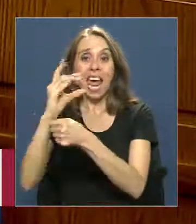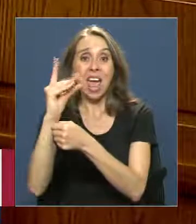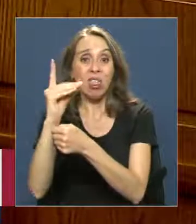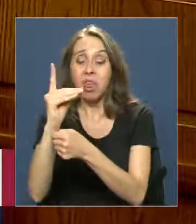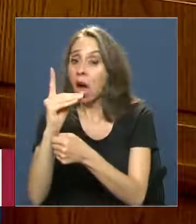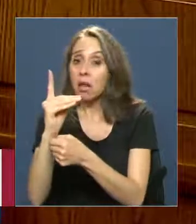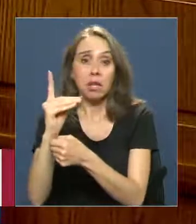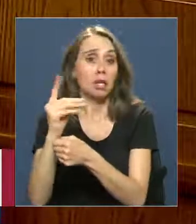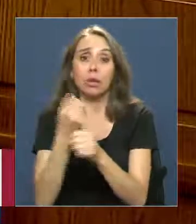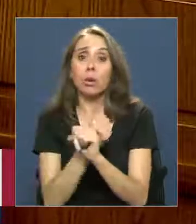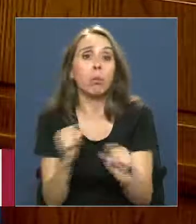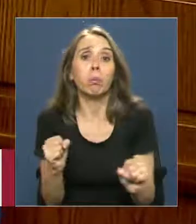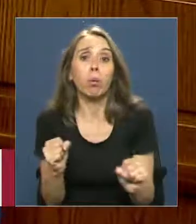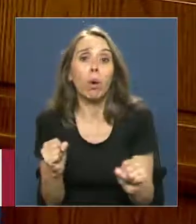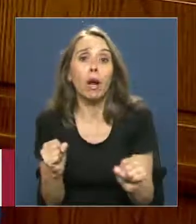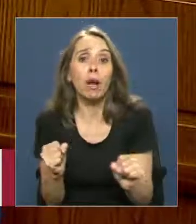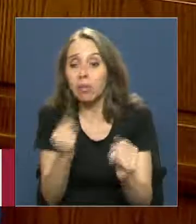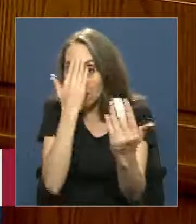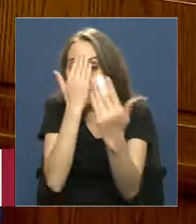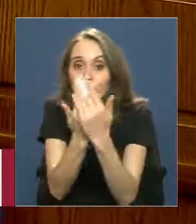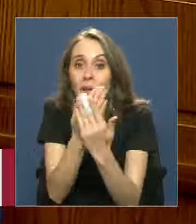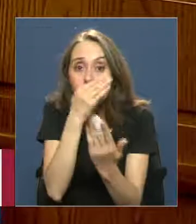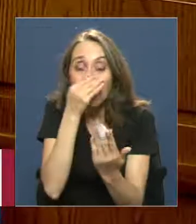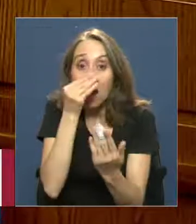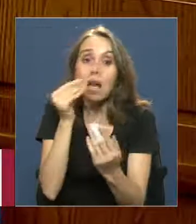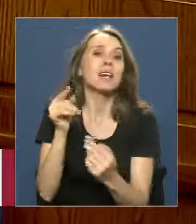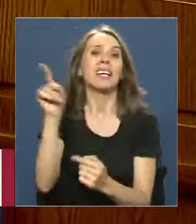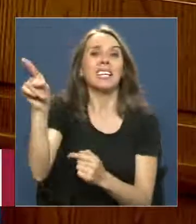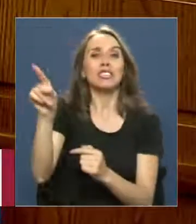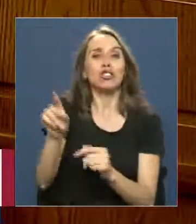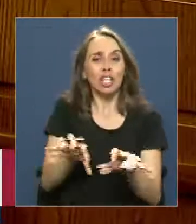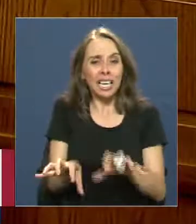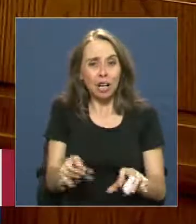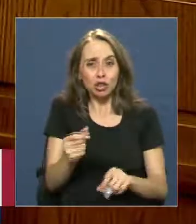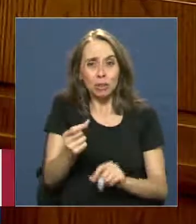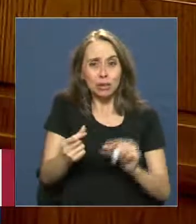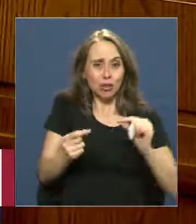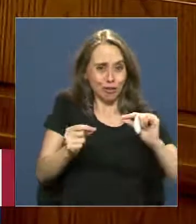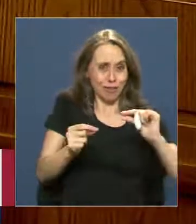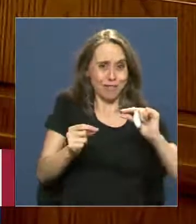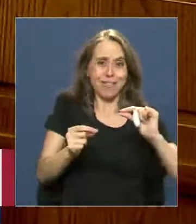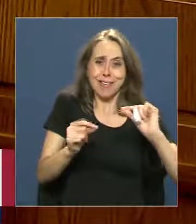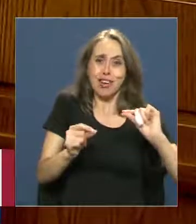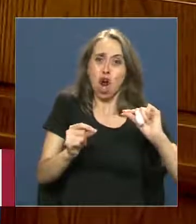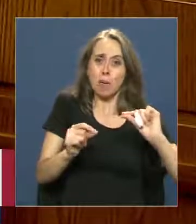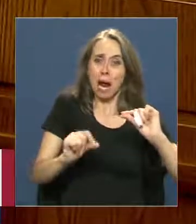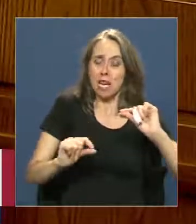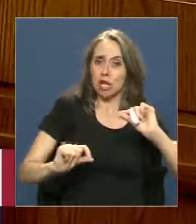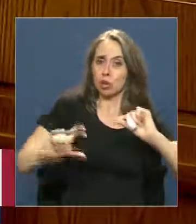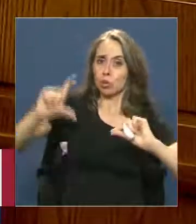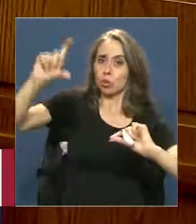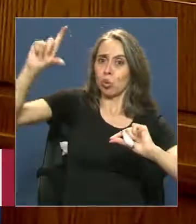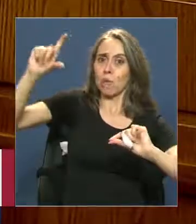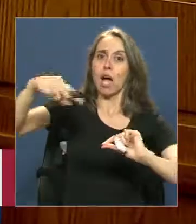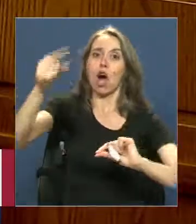no están en condiciones de enfrentar estas conductas de aumento de precios y de acaparar de los bienes y